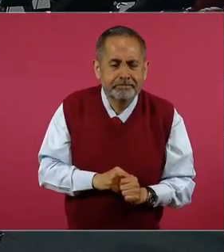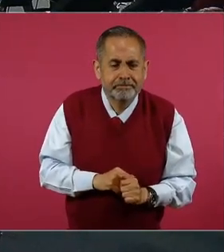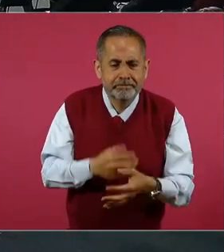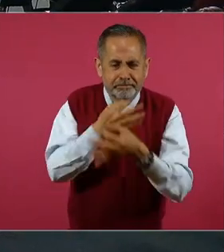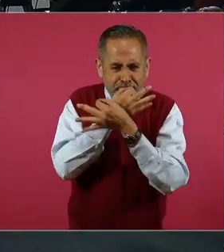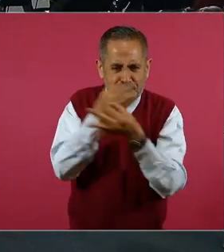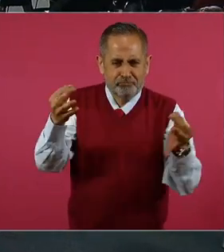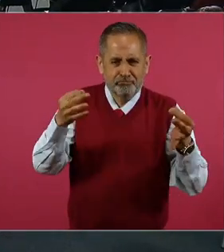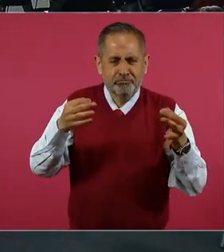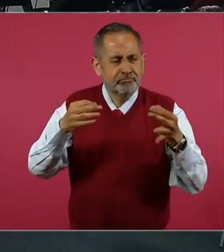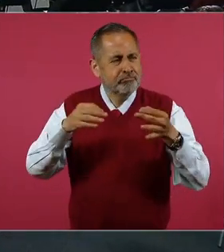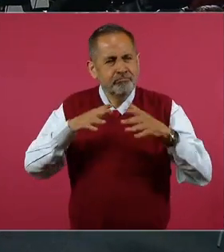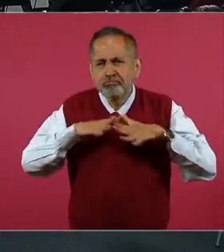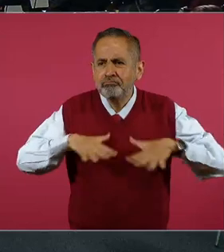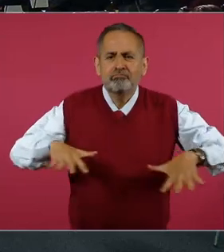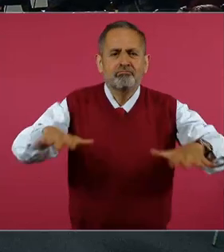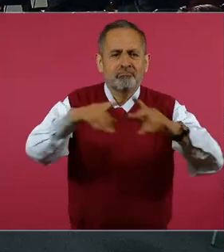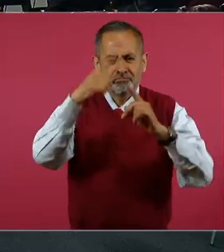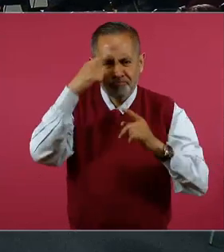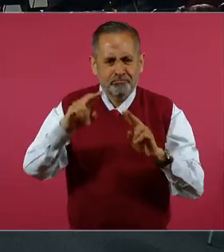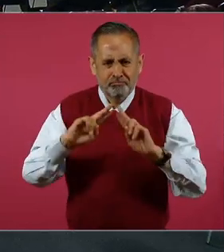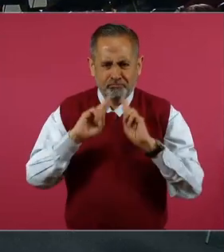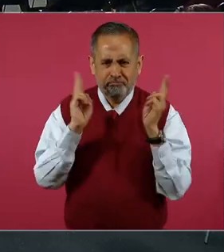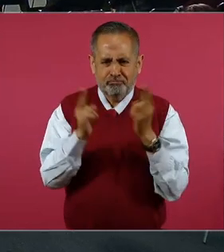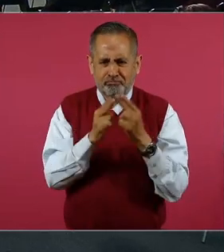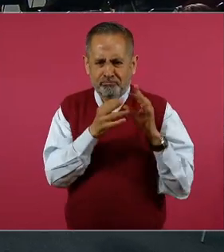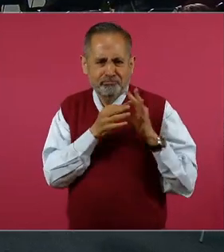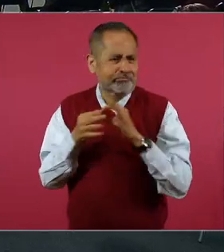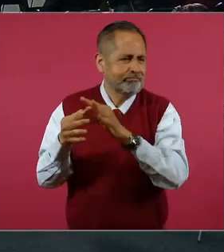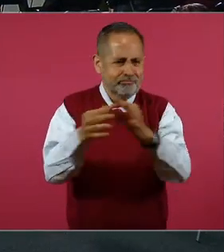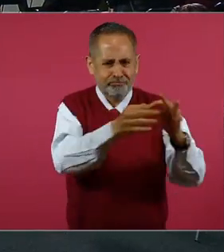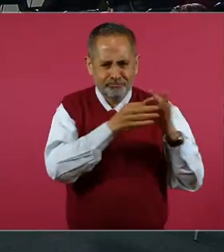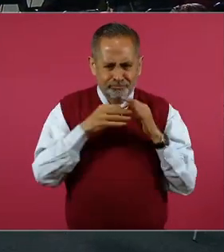el mensaje, ¿no?, de unidad,